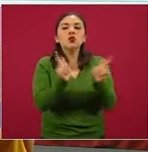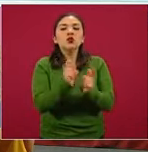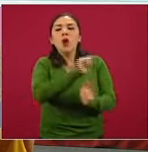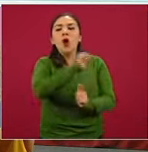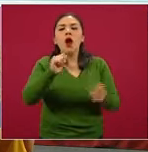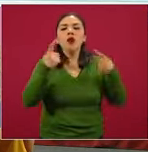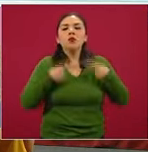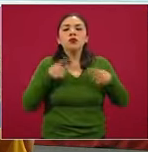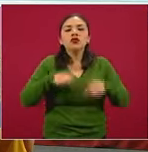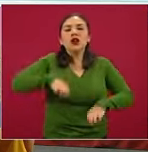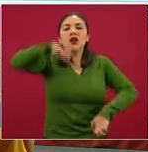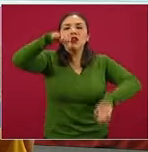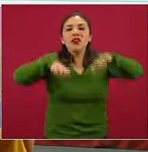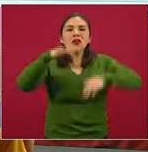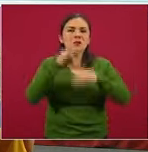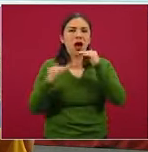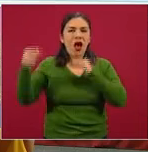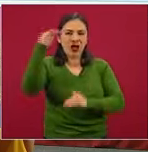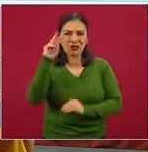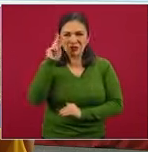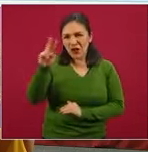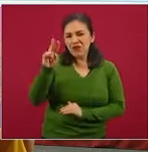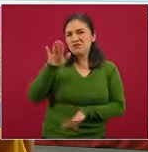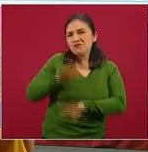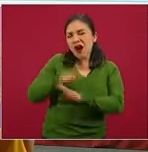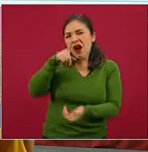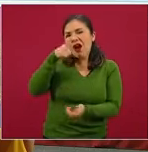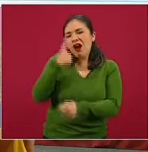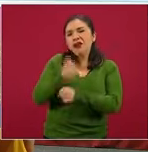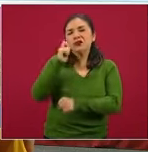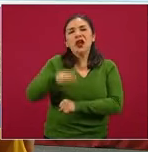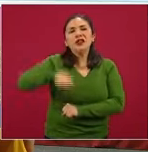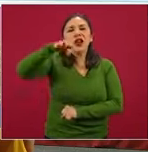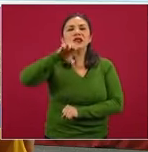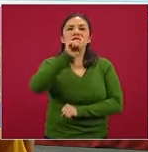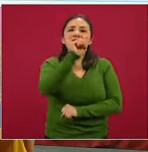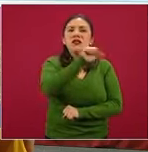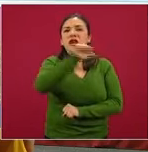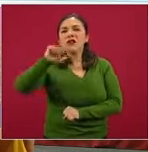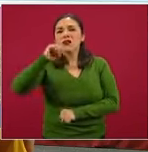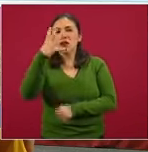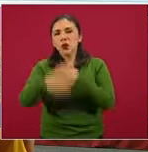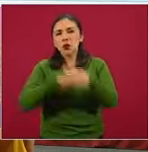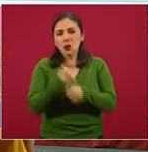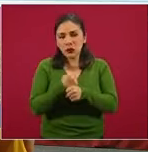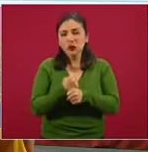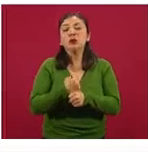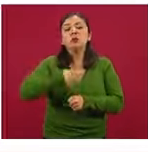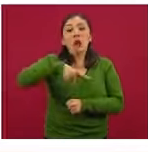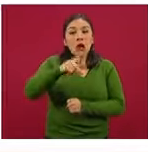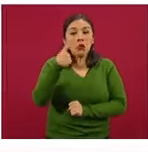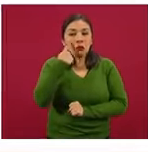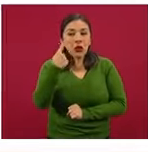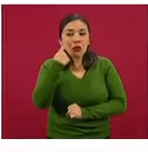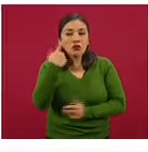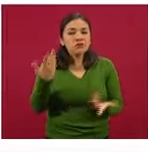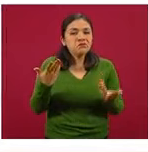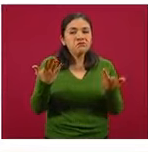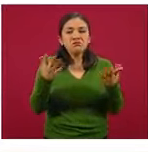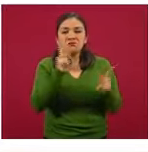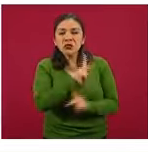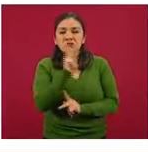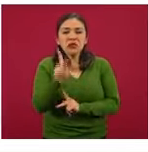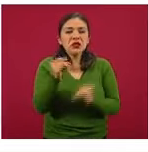grupos de mayor edad. Aquí destaca el grupo de 60 a 64, pero prácticamente comparte